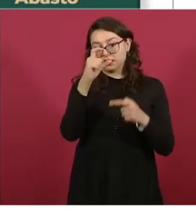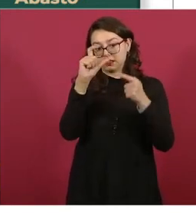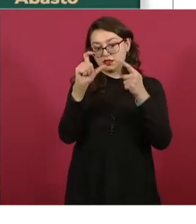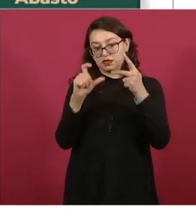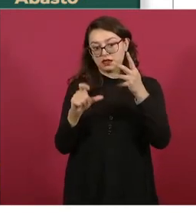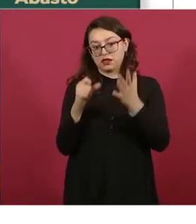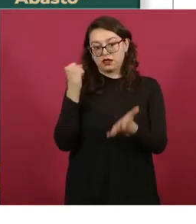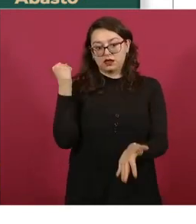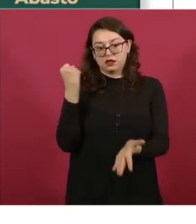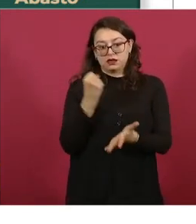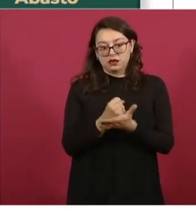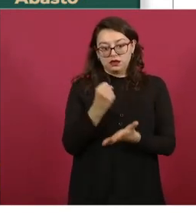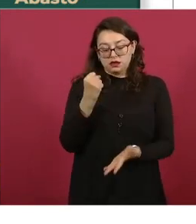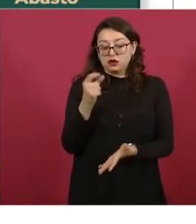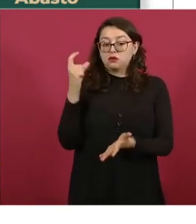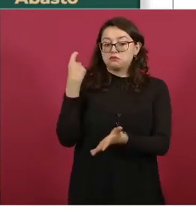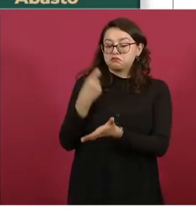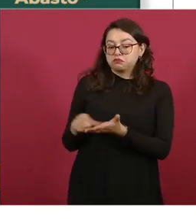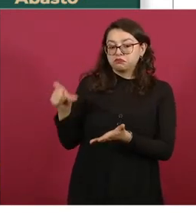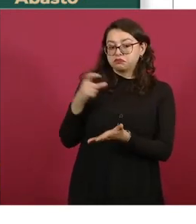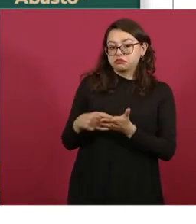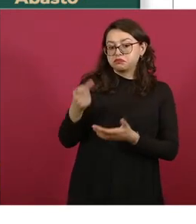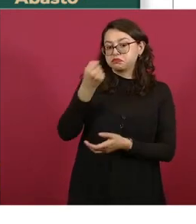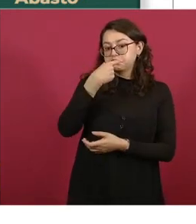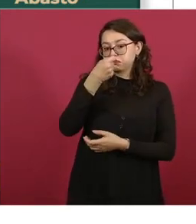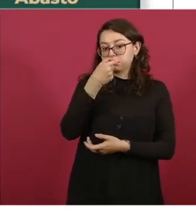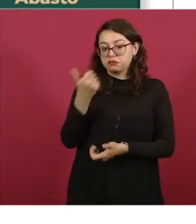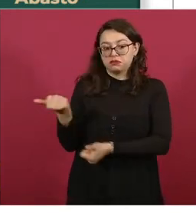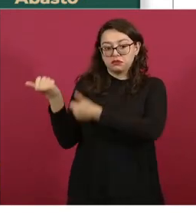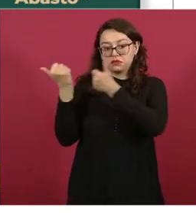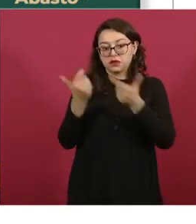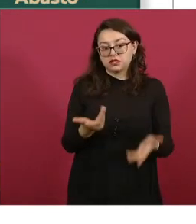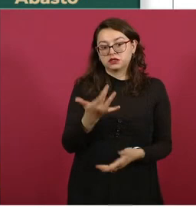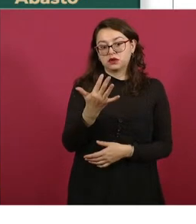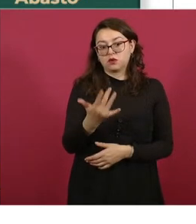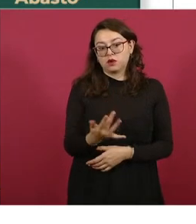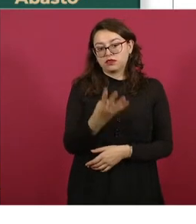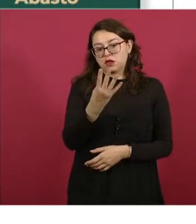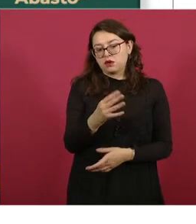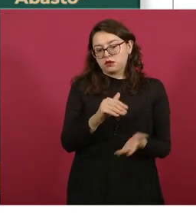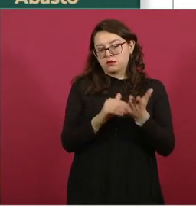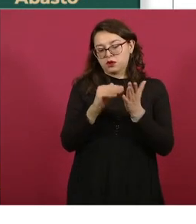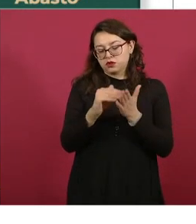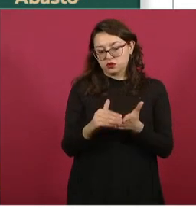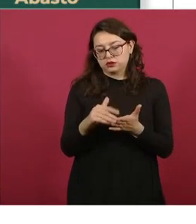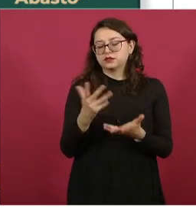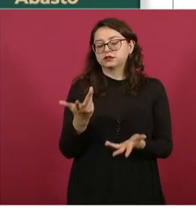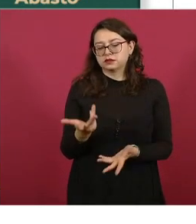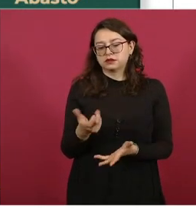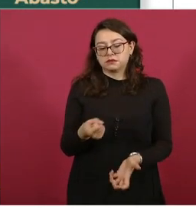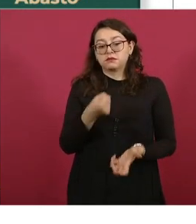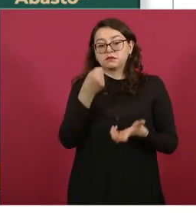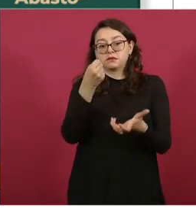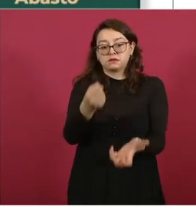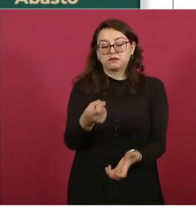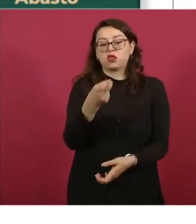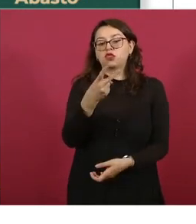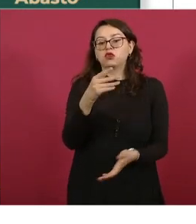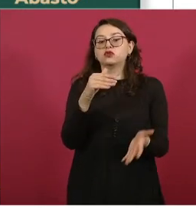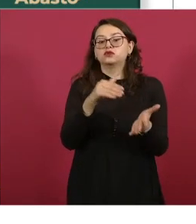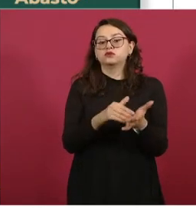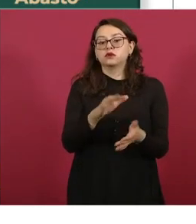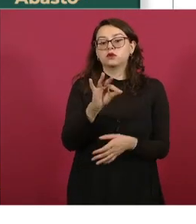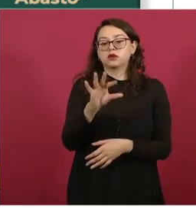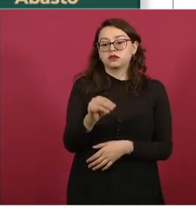adquirido cerca de 54 millones de piezas, una inversión de 2.048 millones de pesos